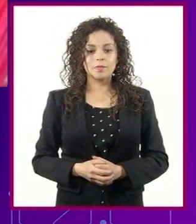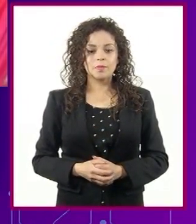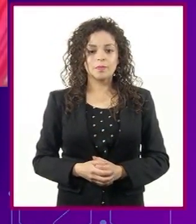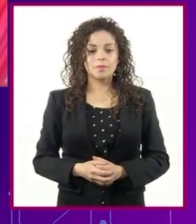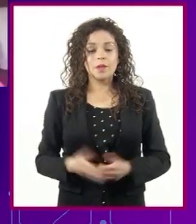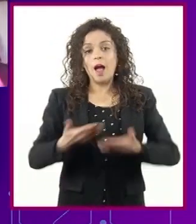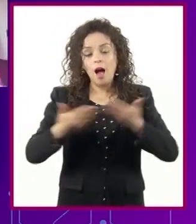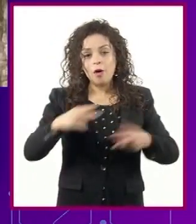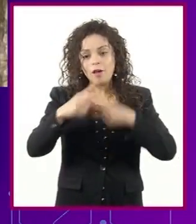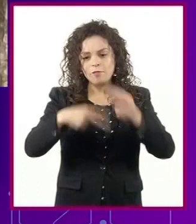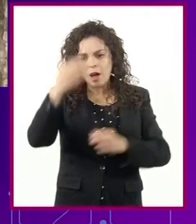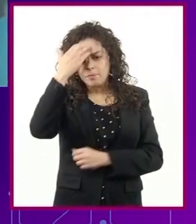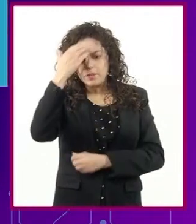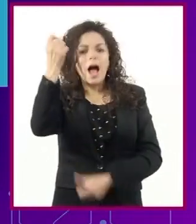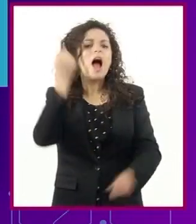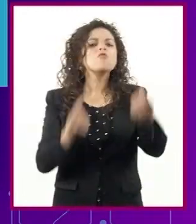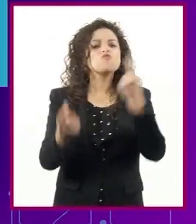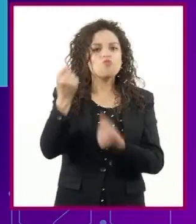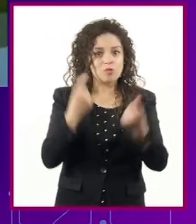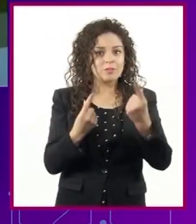Vamos a conocer algunos de ellos.